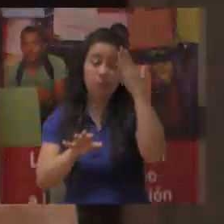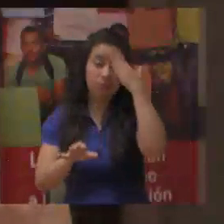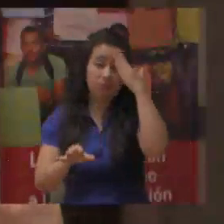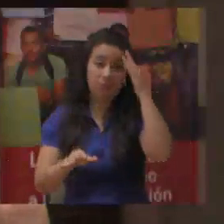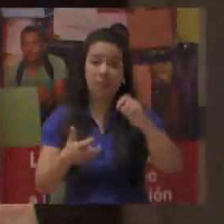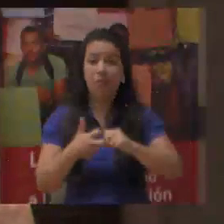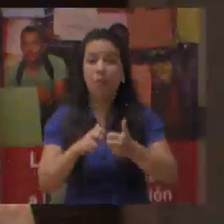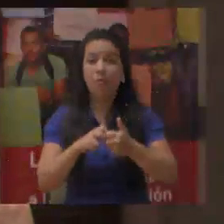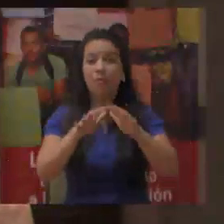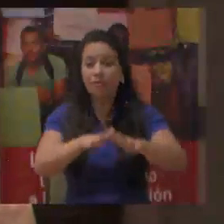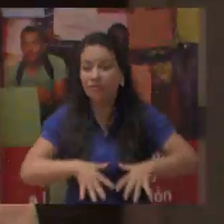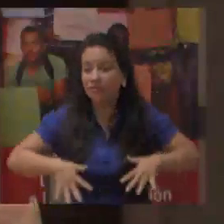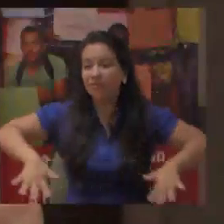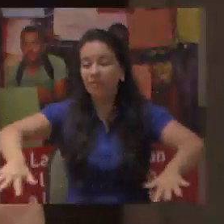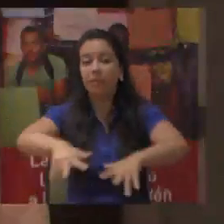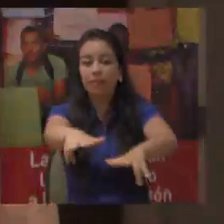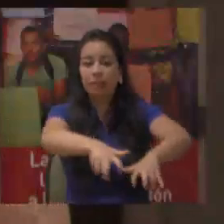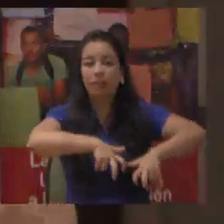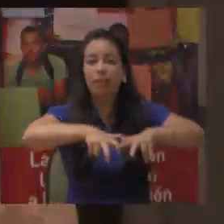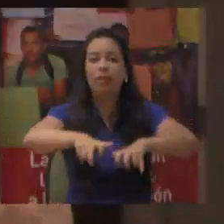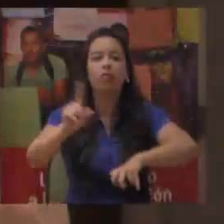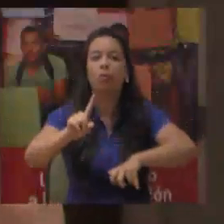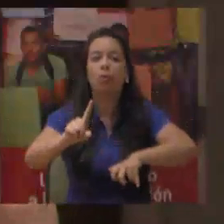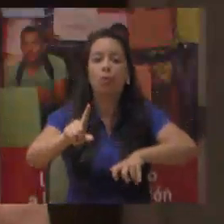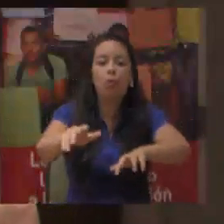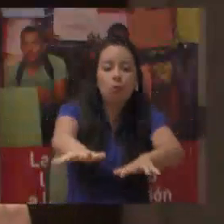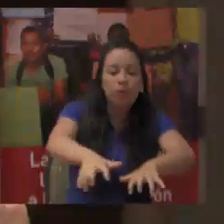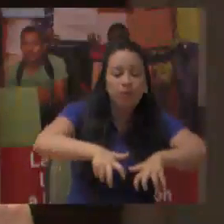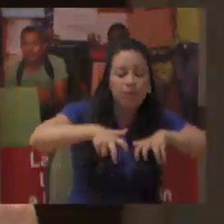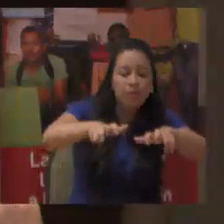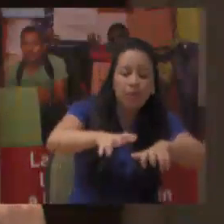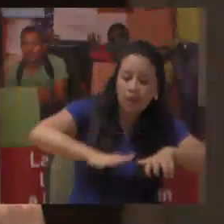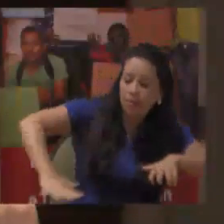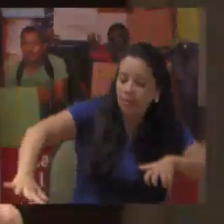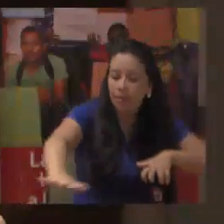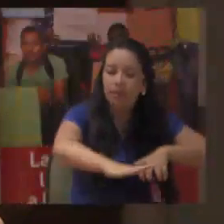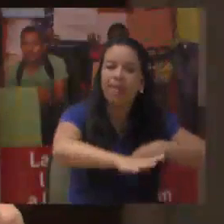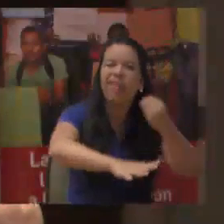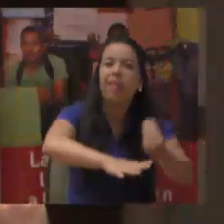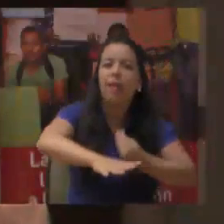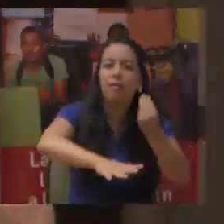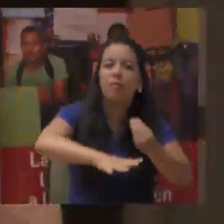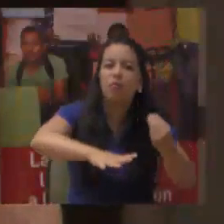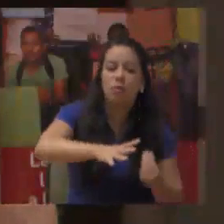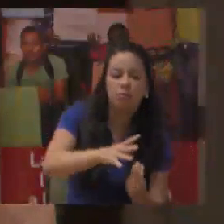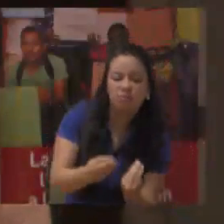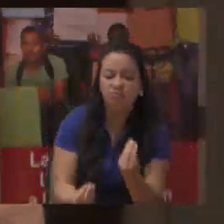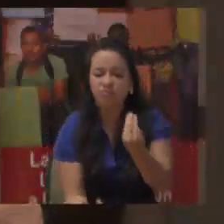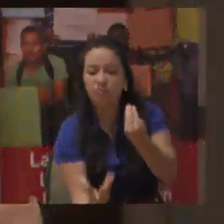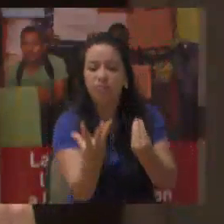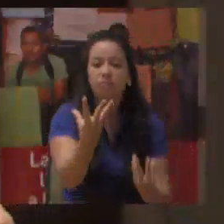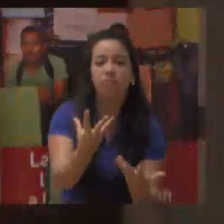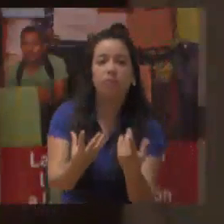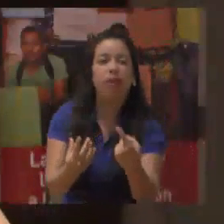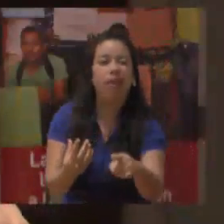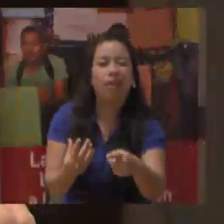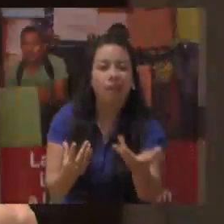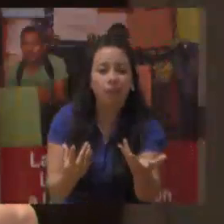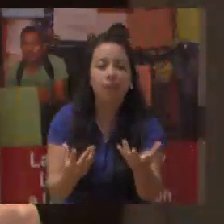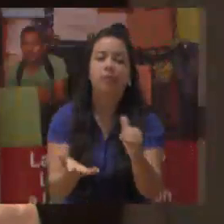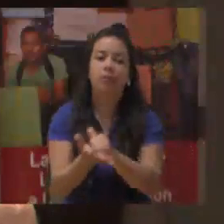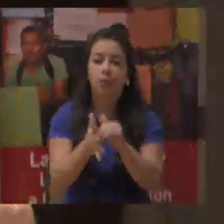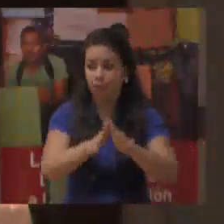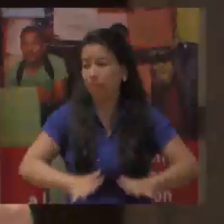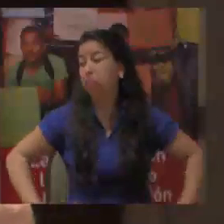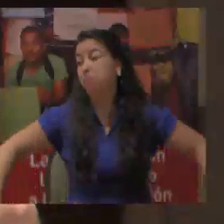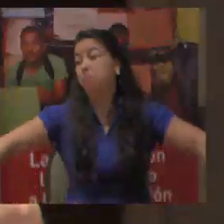es de tierra, el problema es de qué hacemos con la tierra. Esa es la gran discusión en Colombia. Tierra tenemos